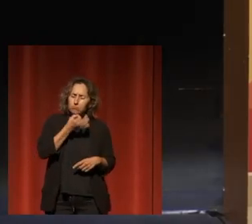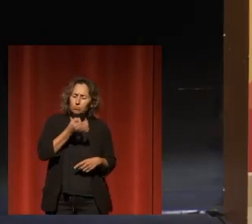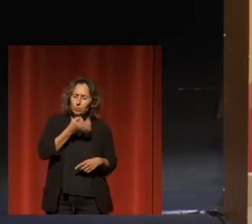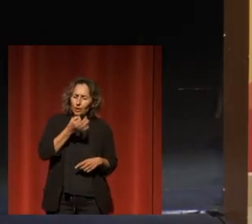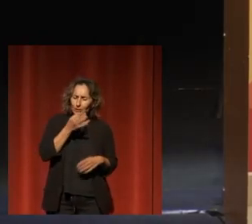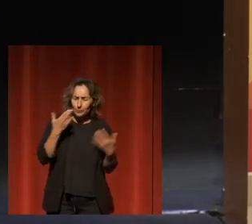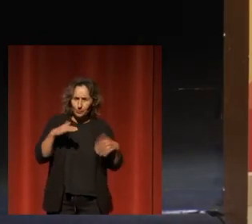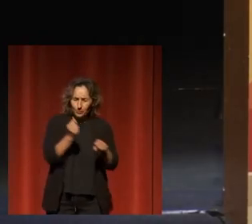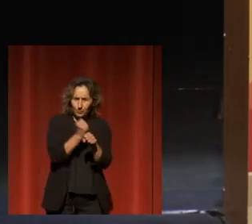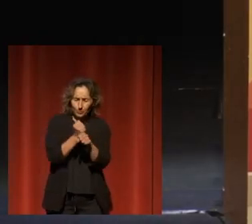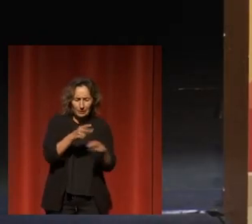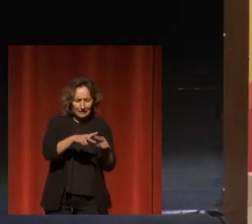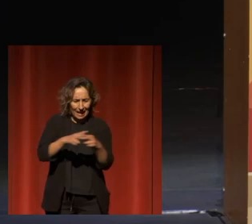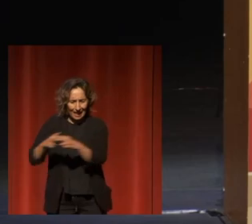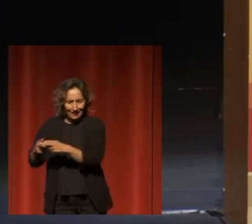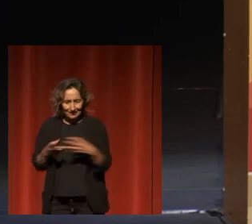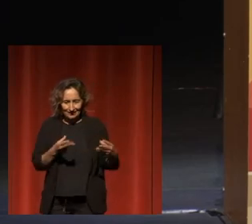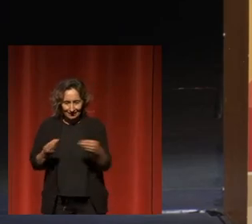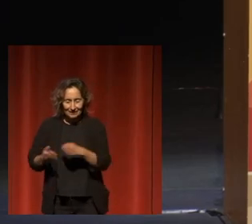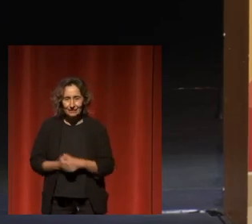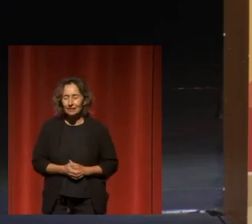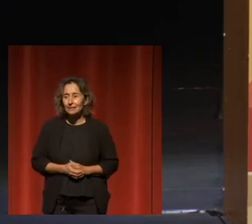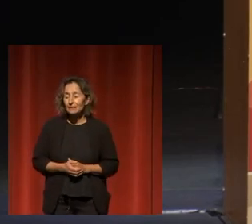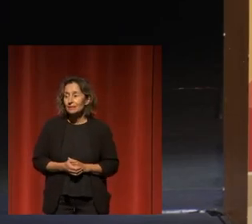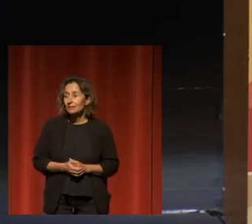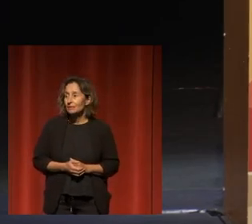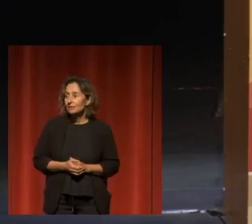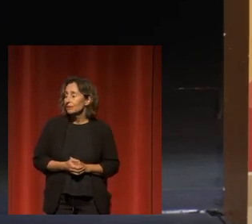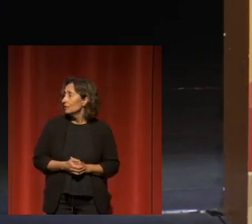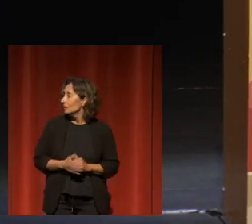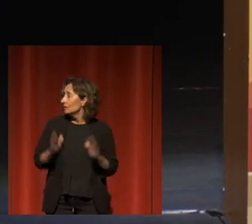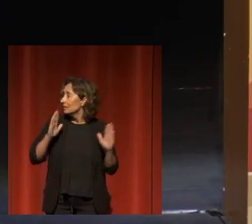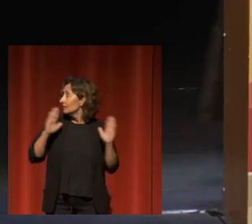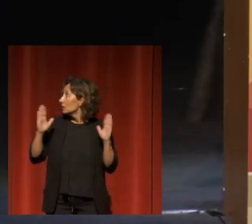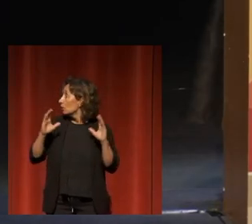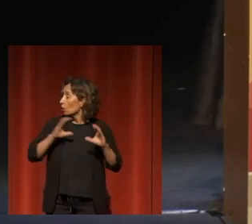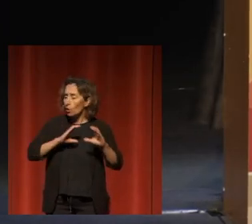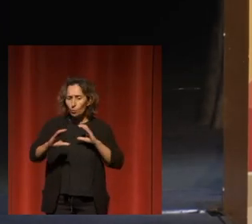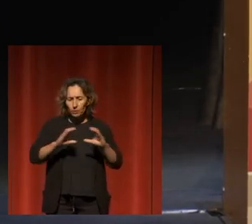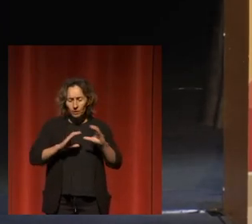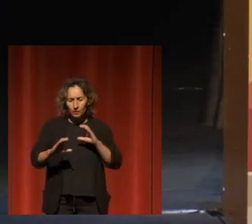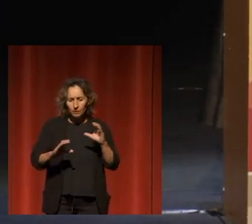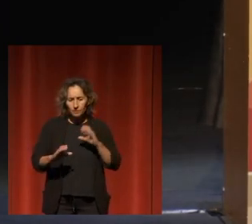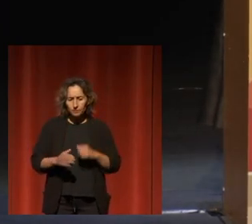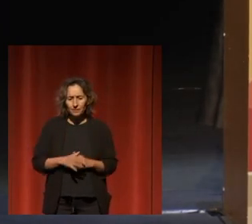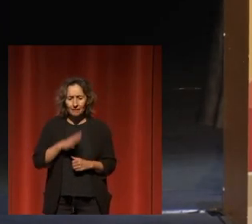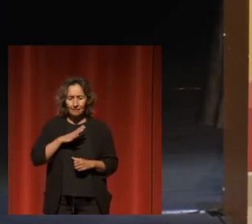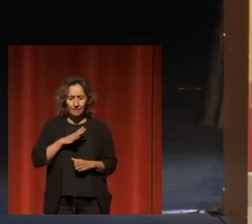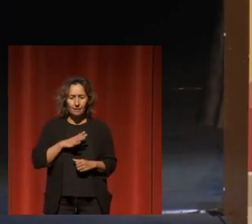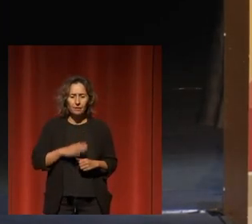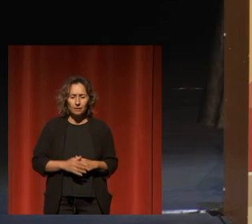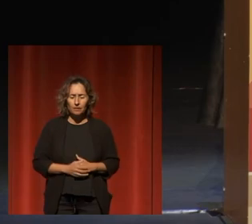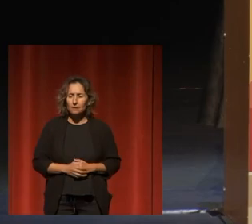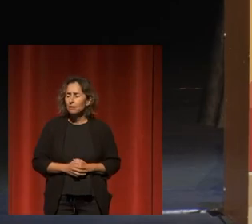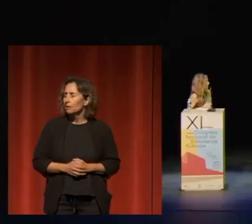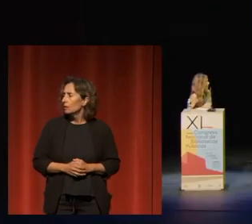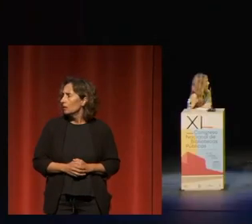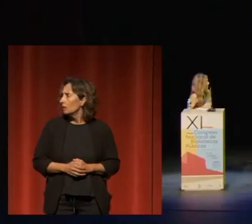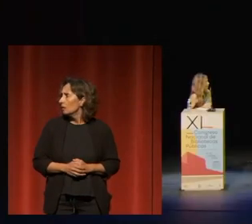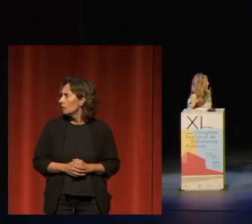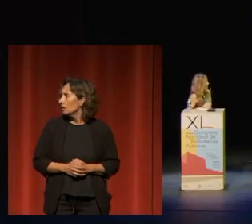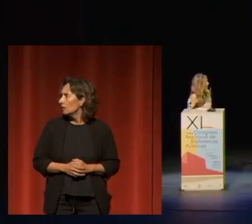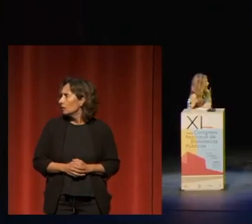intensa de talleres vamos a terminar con esta sesión de comunicaciones si sois tan amables compañeras de